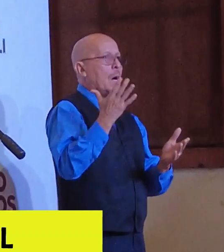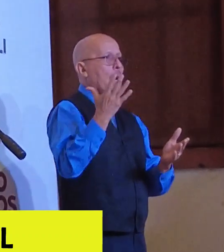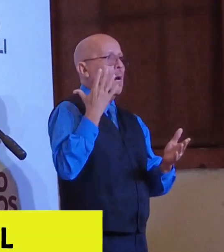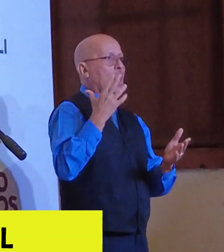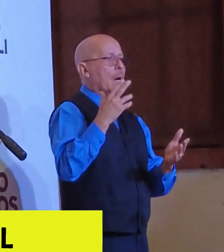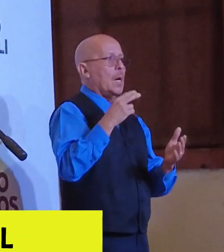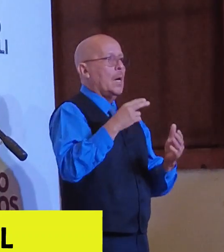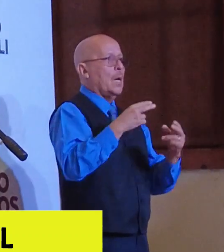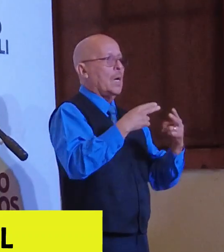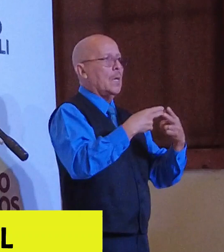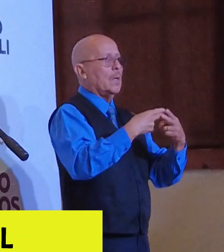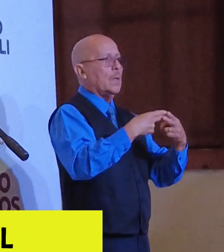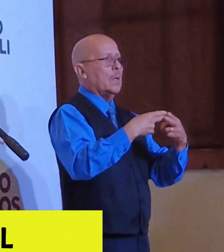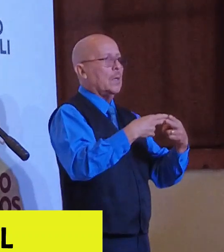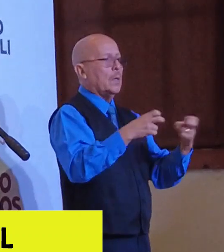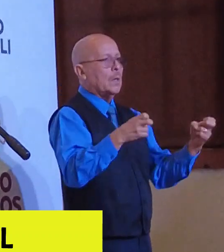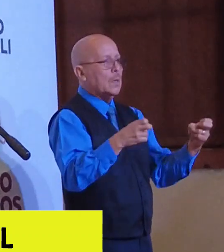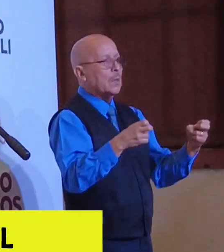ningún mando